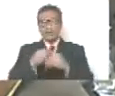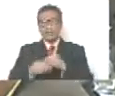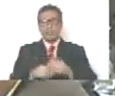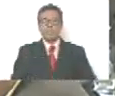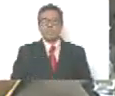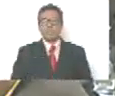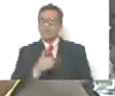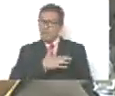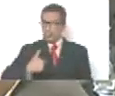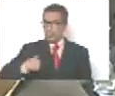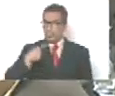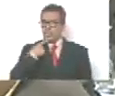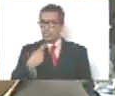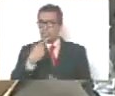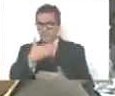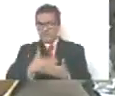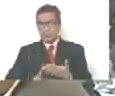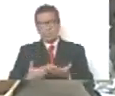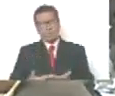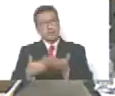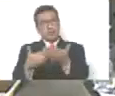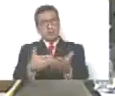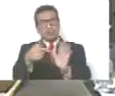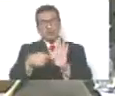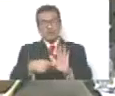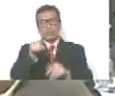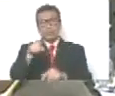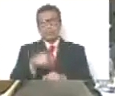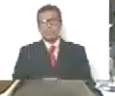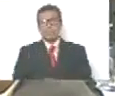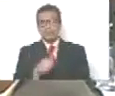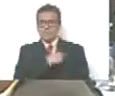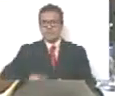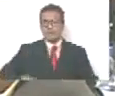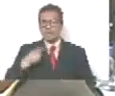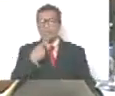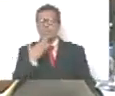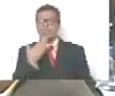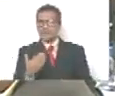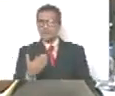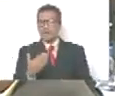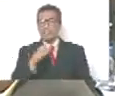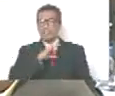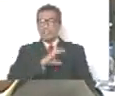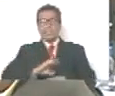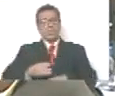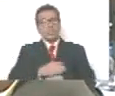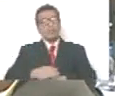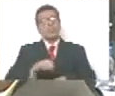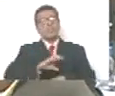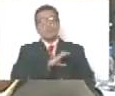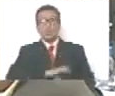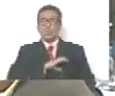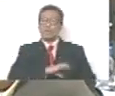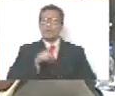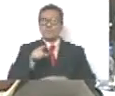hacer ese planteamiento, presidente, y solicitarle formalmente a la comisión que, si es posible, me reciba